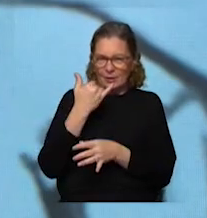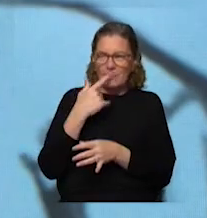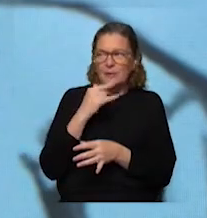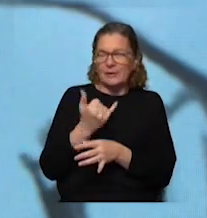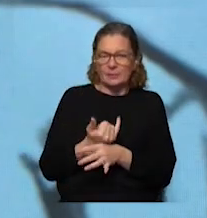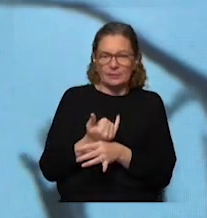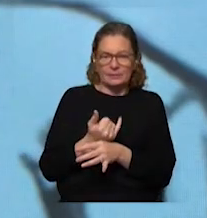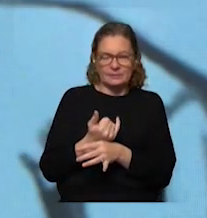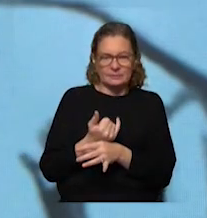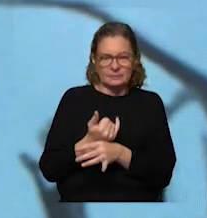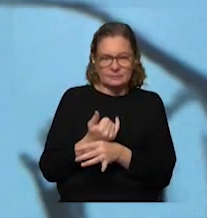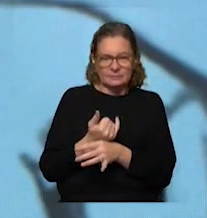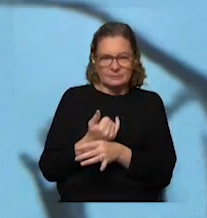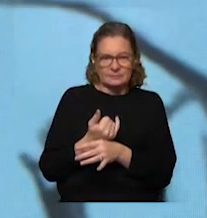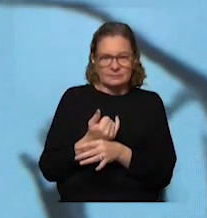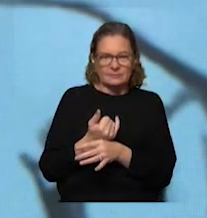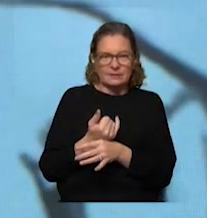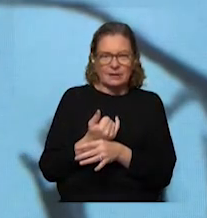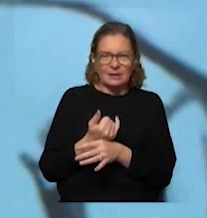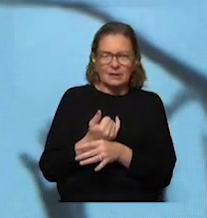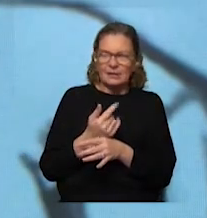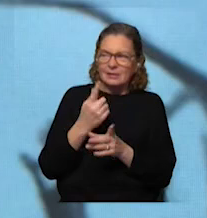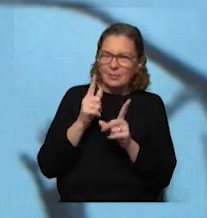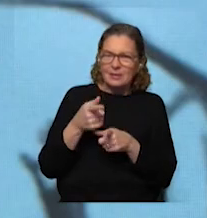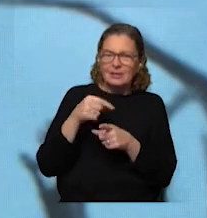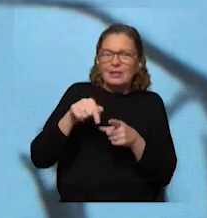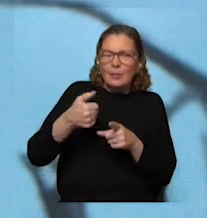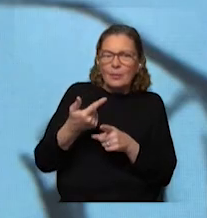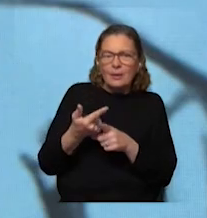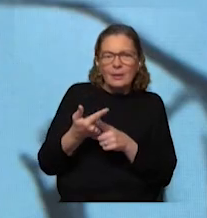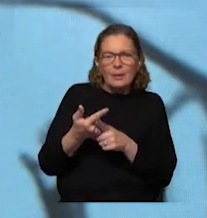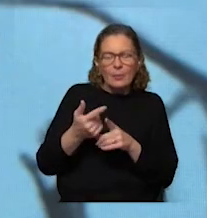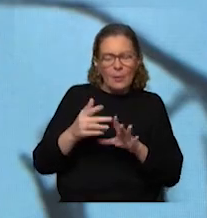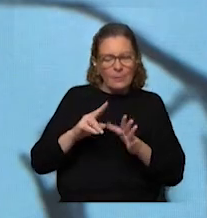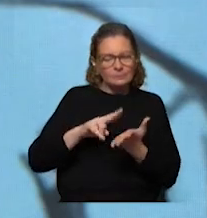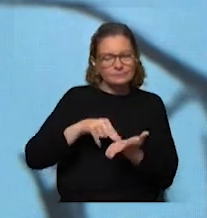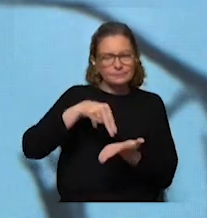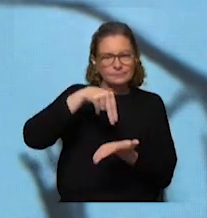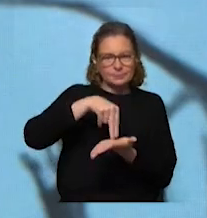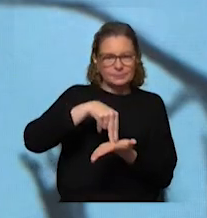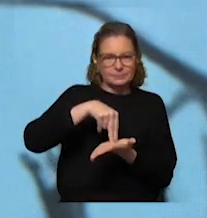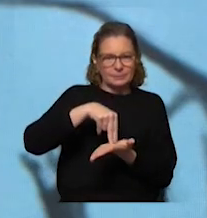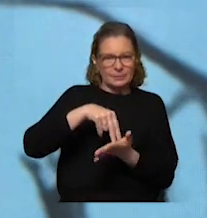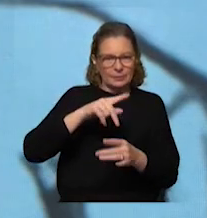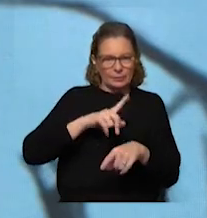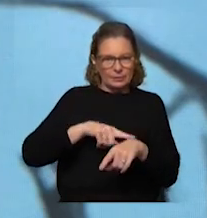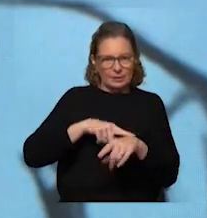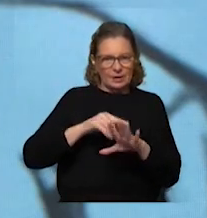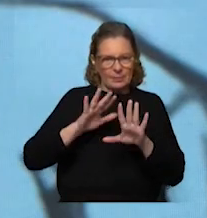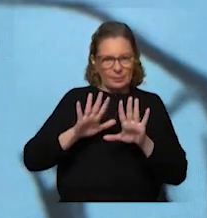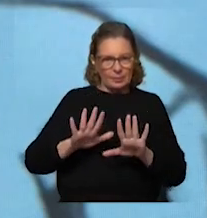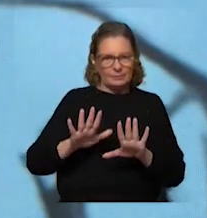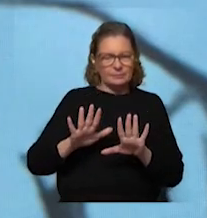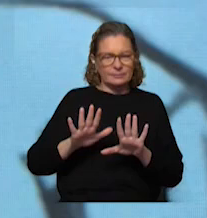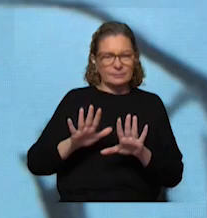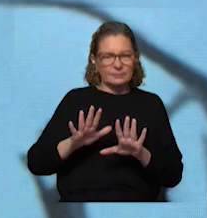no como de eso de lo cuestión más concreta y después yo creo que es pararte hacerte un rato para esto y tratar